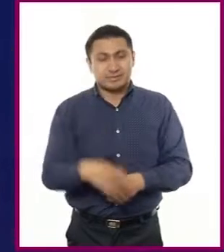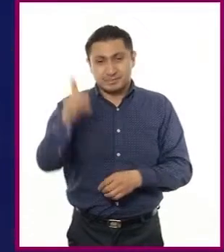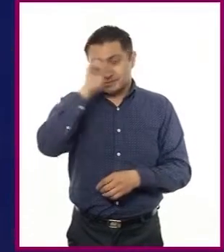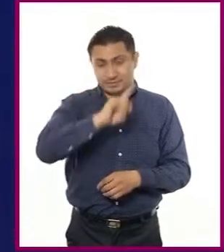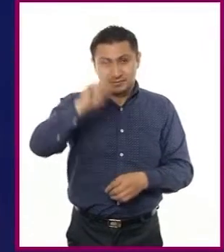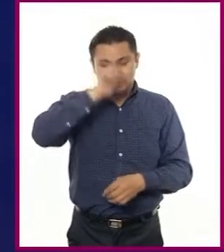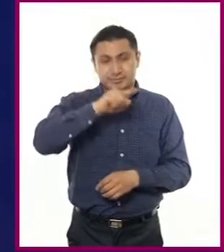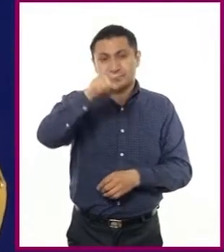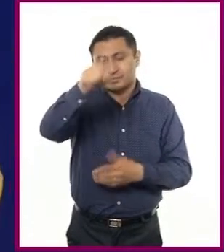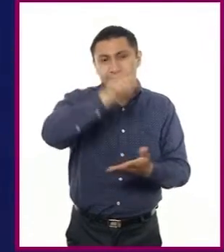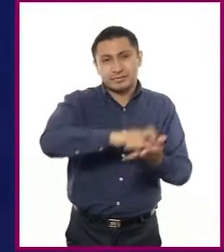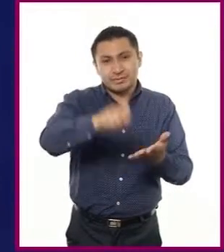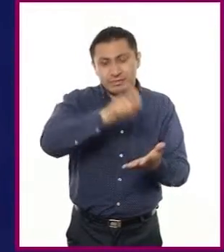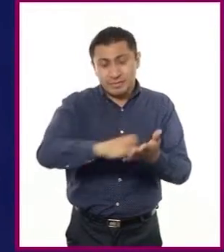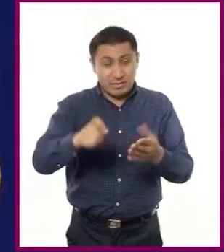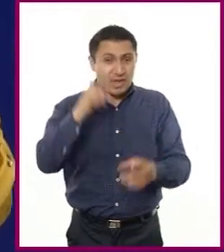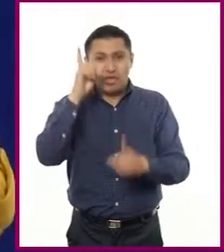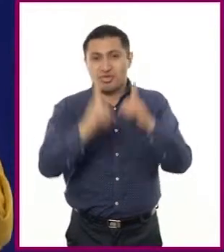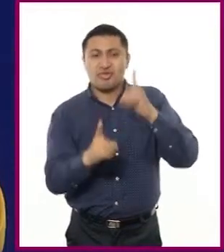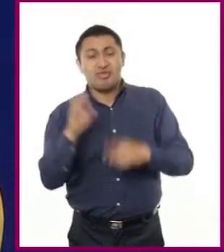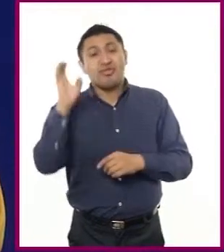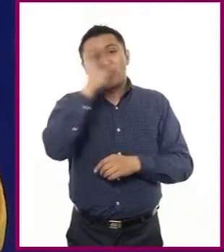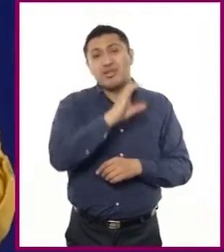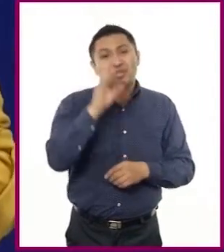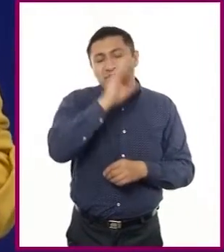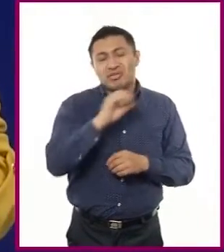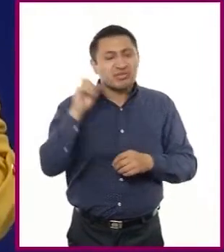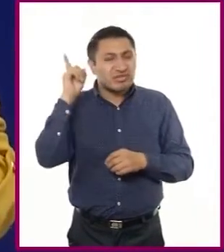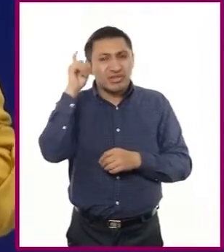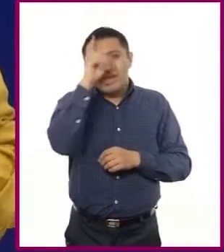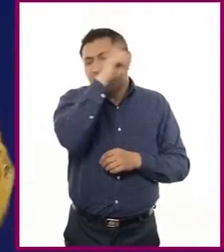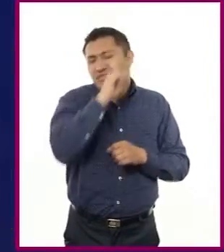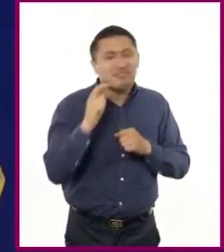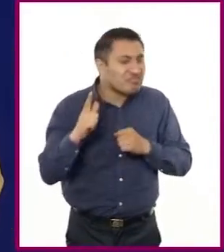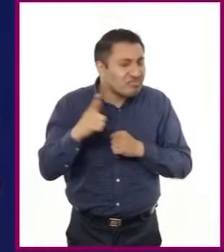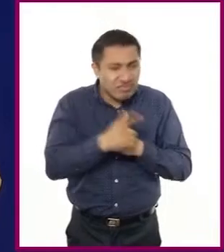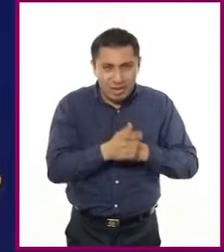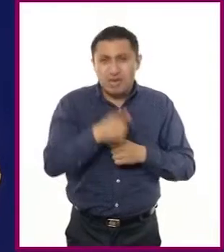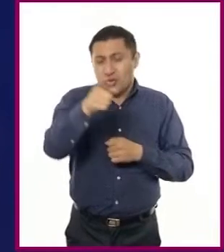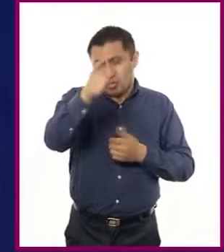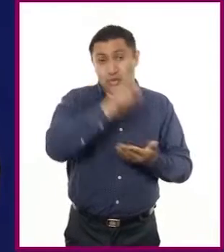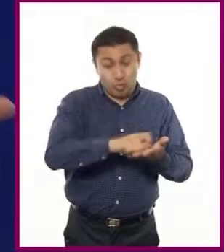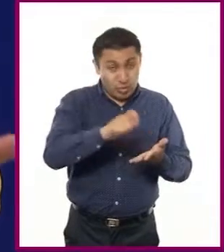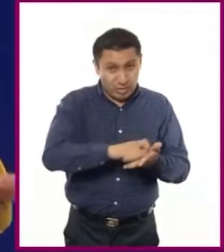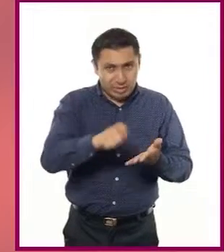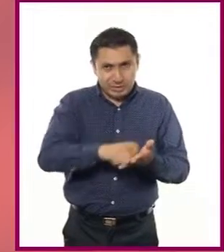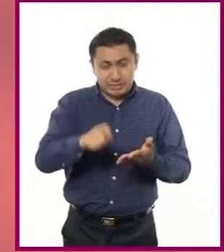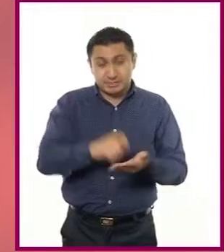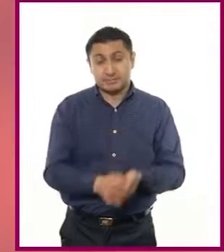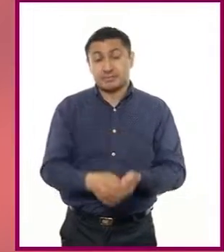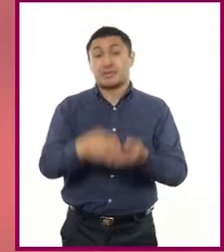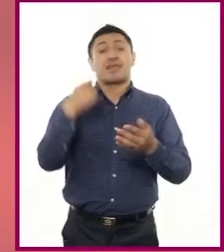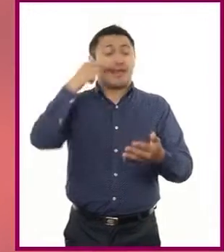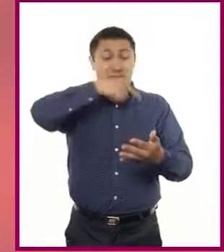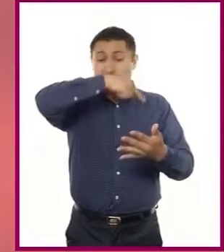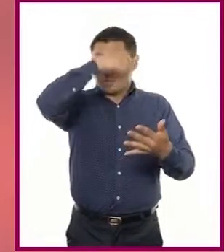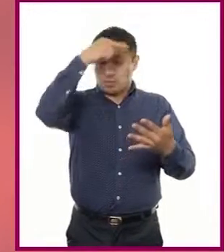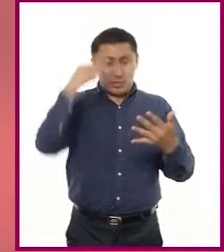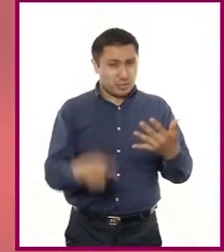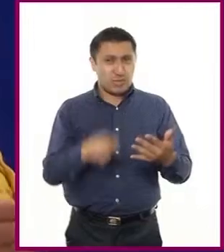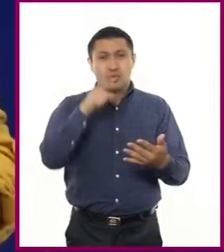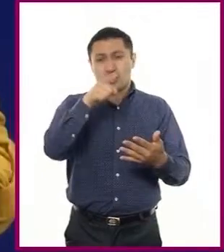llevar un registro de las dudas, inquietudes o dificultades que surjan durante la sesión, pues muchas de estas las